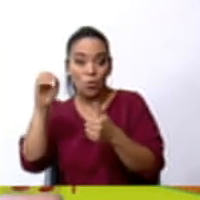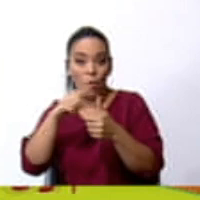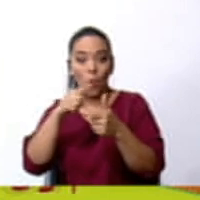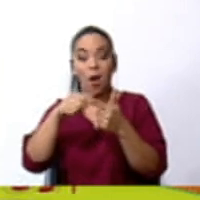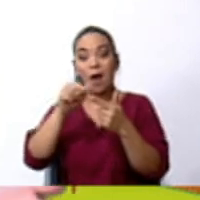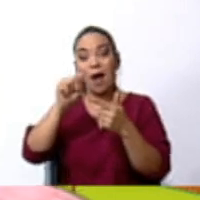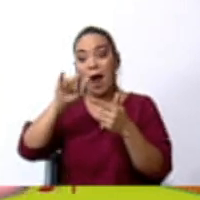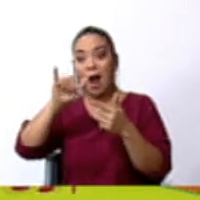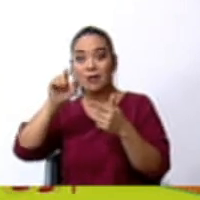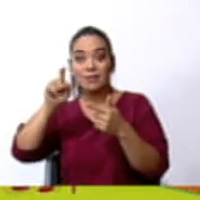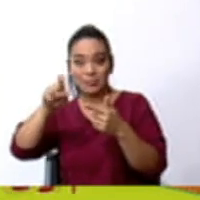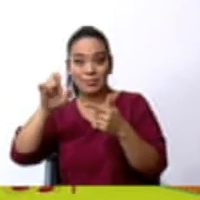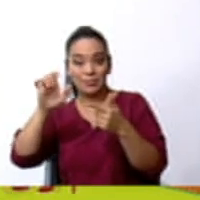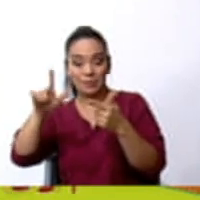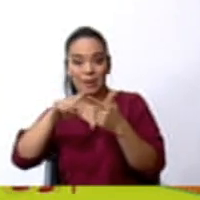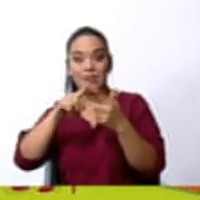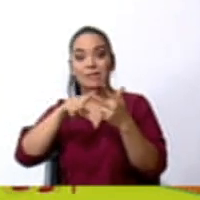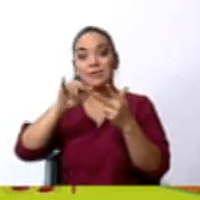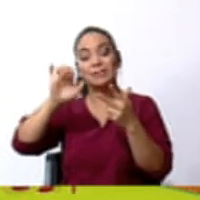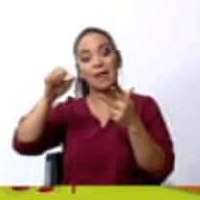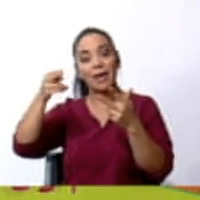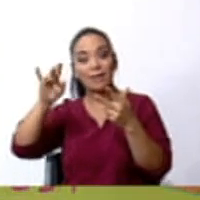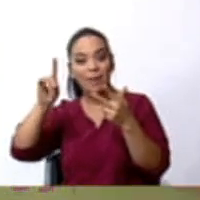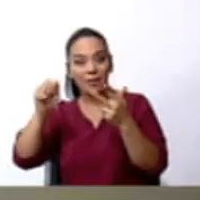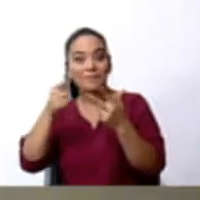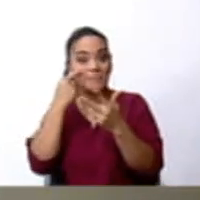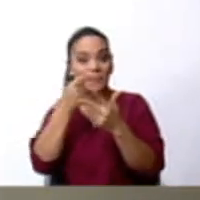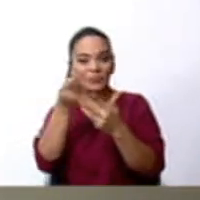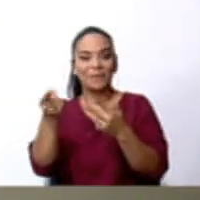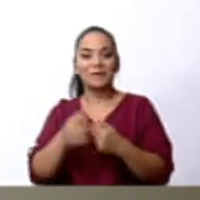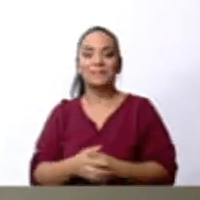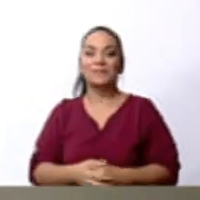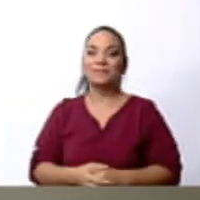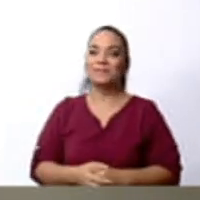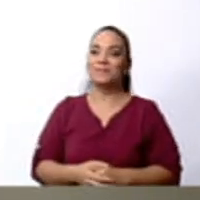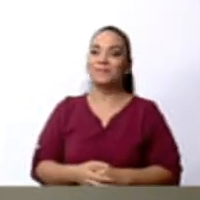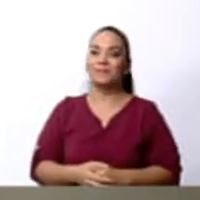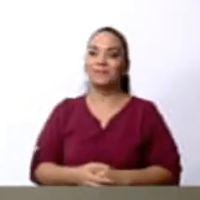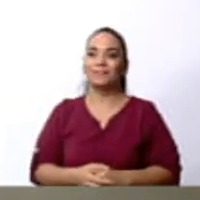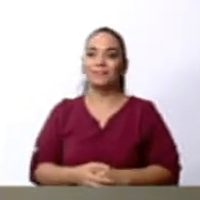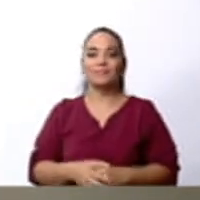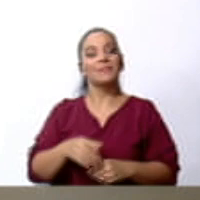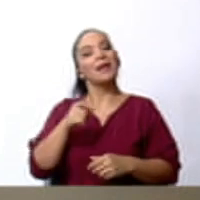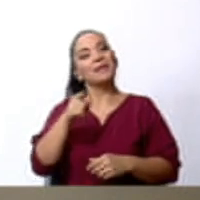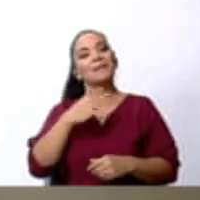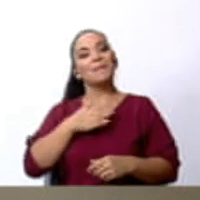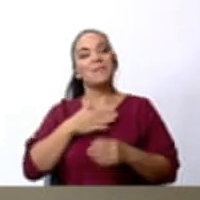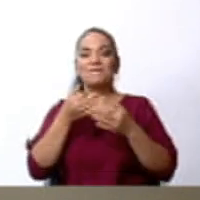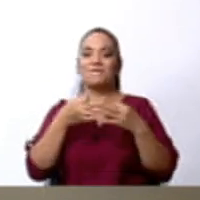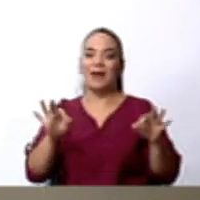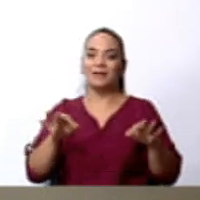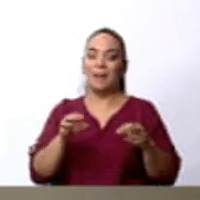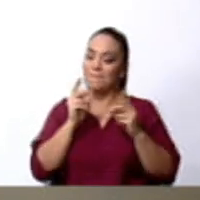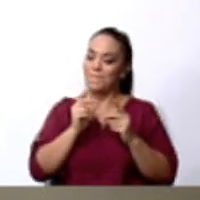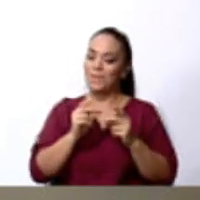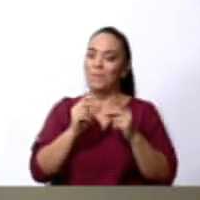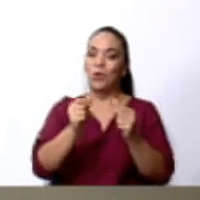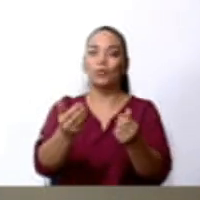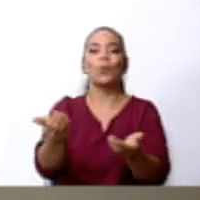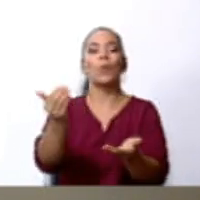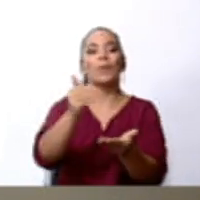con esas frases motivadoras que nos quisieron enviar. Esta es mi frase. Pronto volveremos